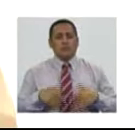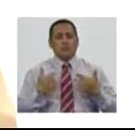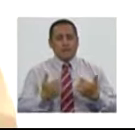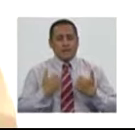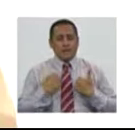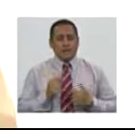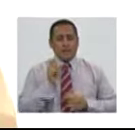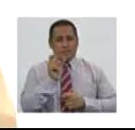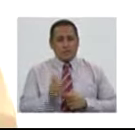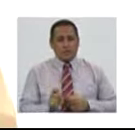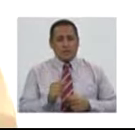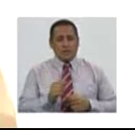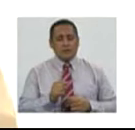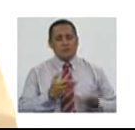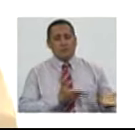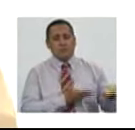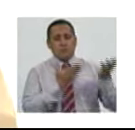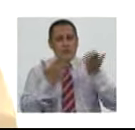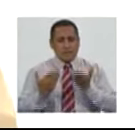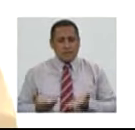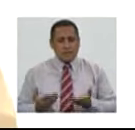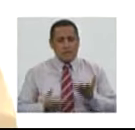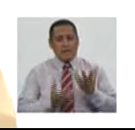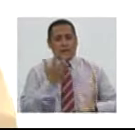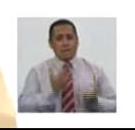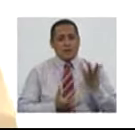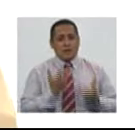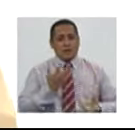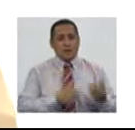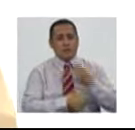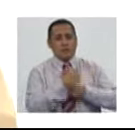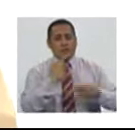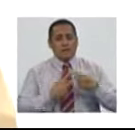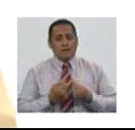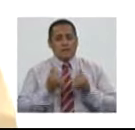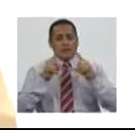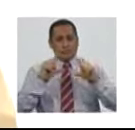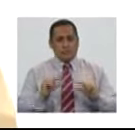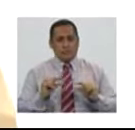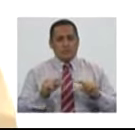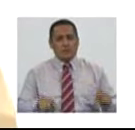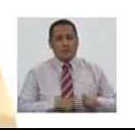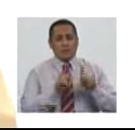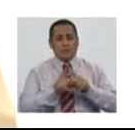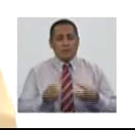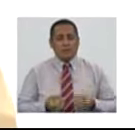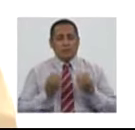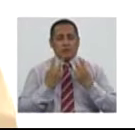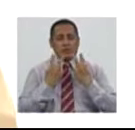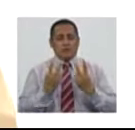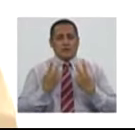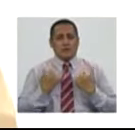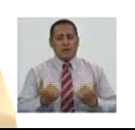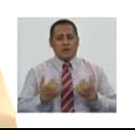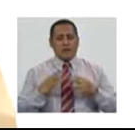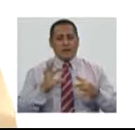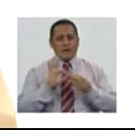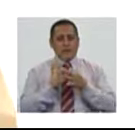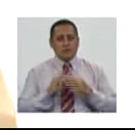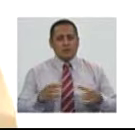las posibilidades que también los restos sea este incinerado y pueda aminorar Los costos No porque